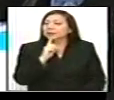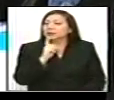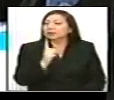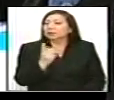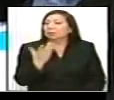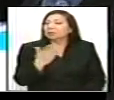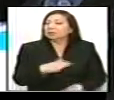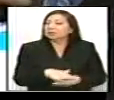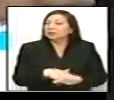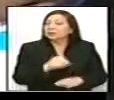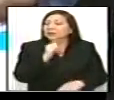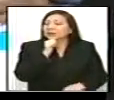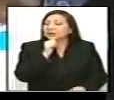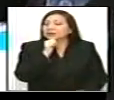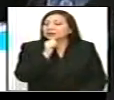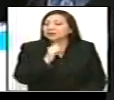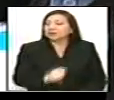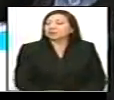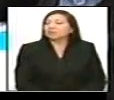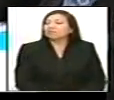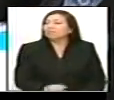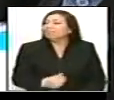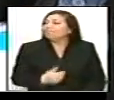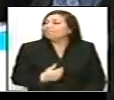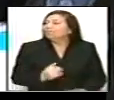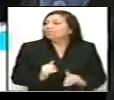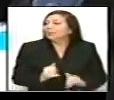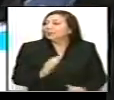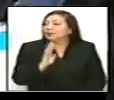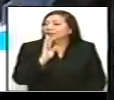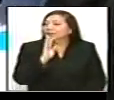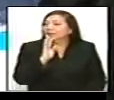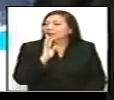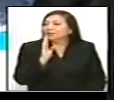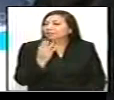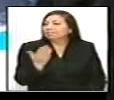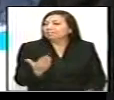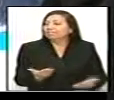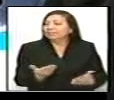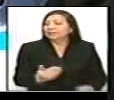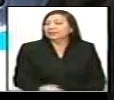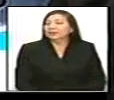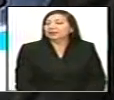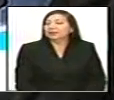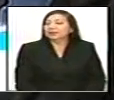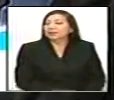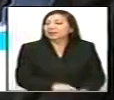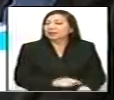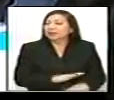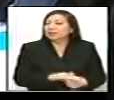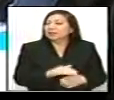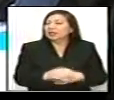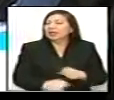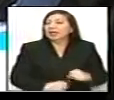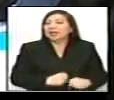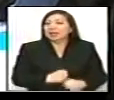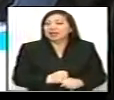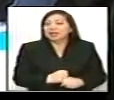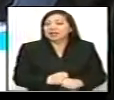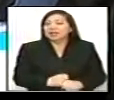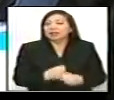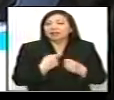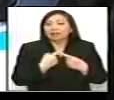una tratativa privada. No puedo dejar de mencionar que a lo largo de todos estos años, porque las